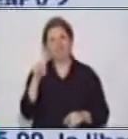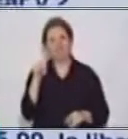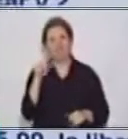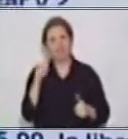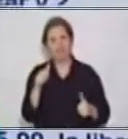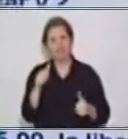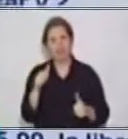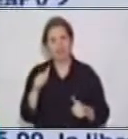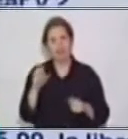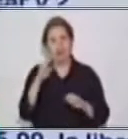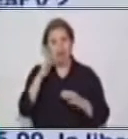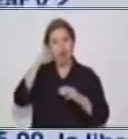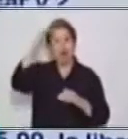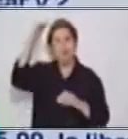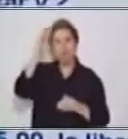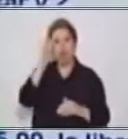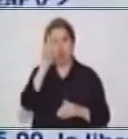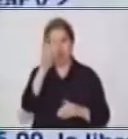Llevo 2.